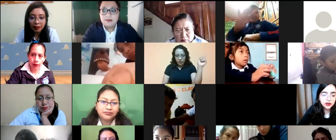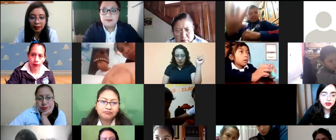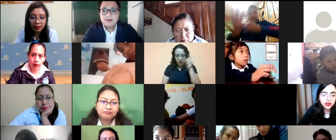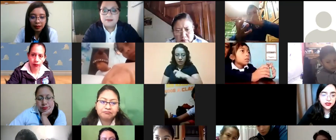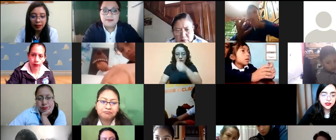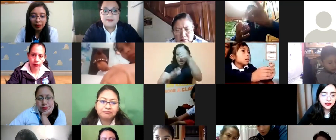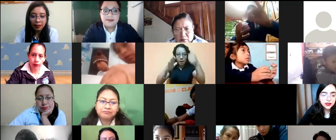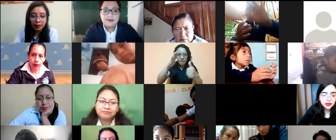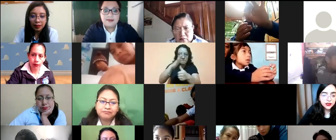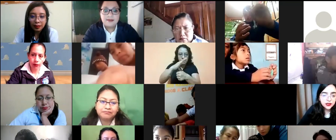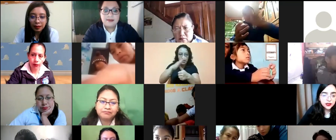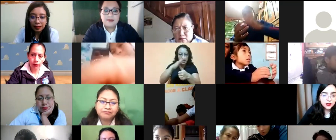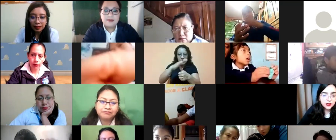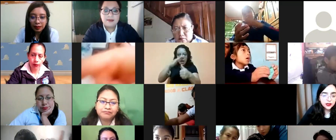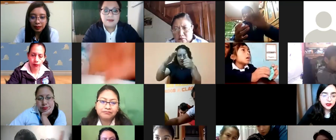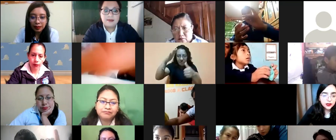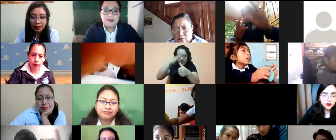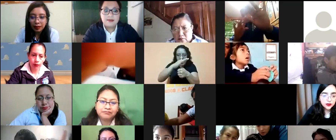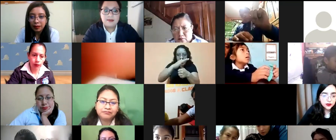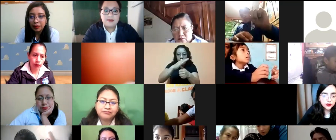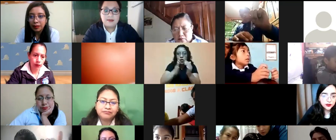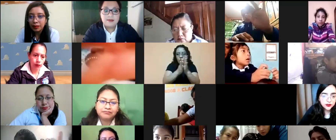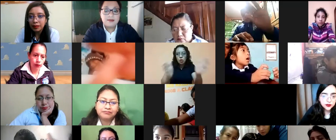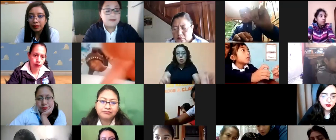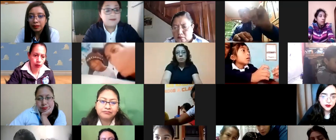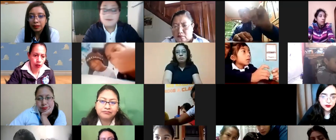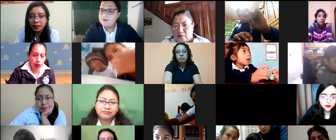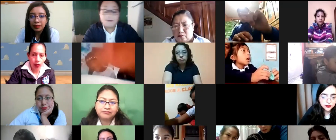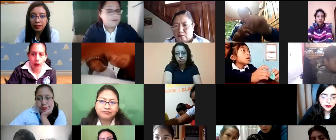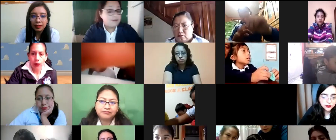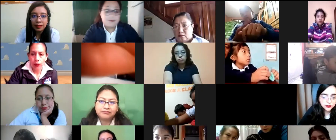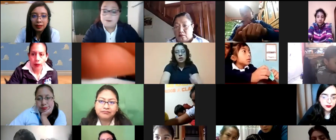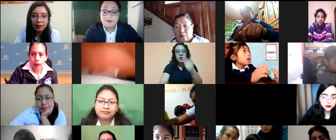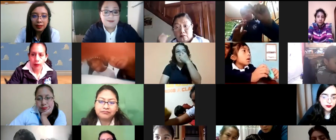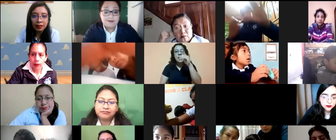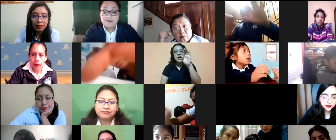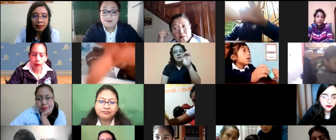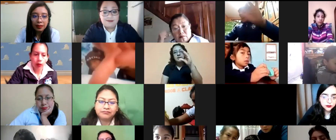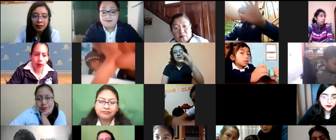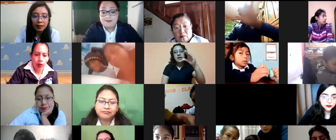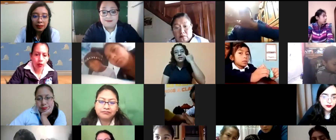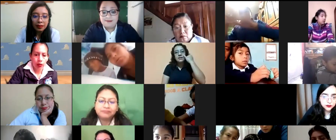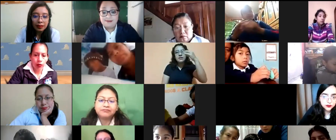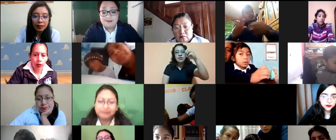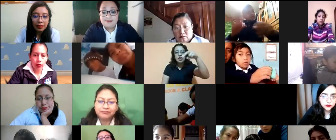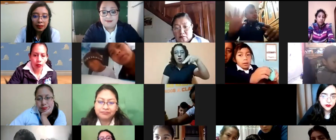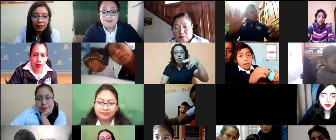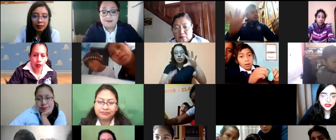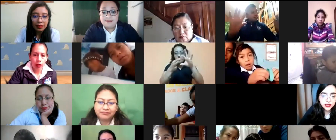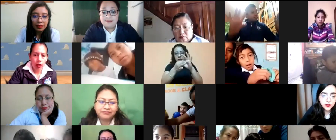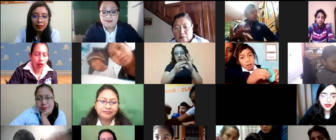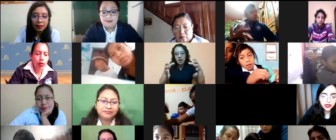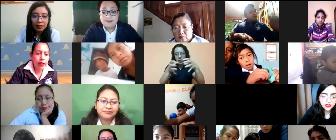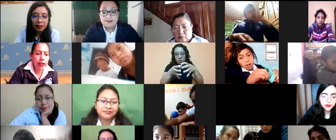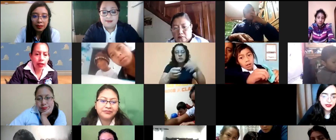salas reducidas. Bueno, fíjate que no, el cuadrito que es correspondiente a salas no está. No. No sé